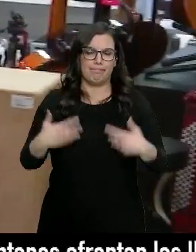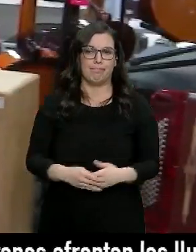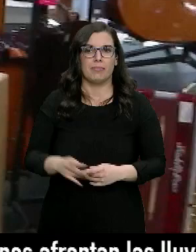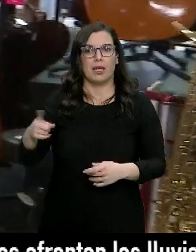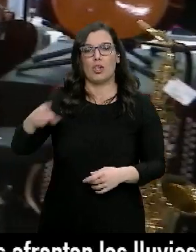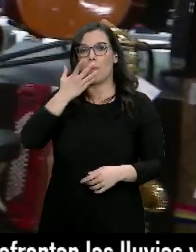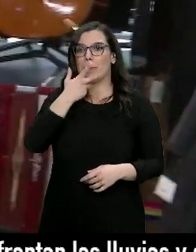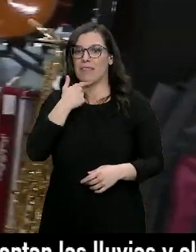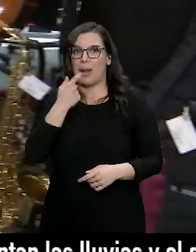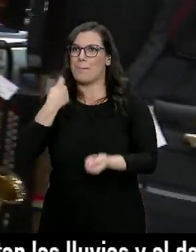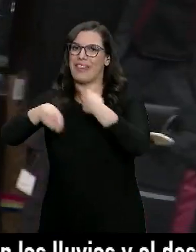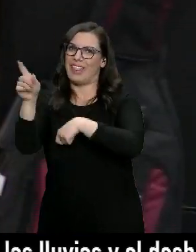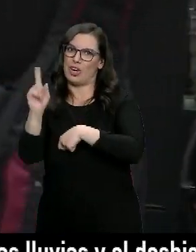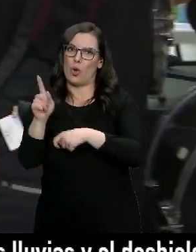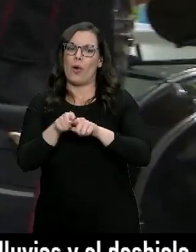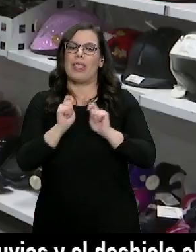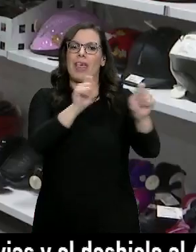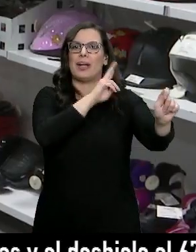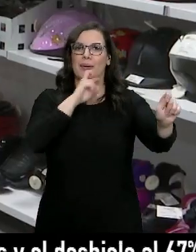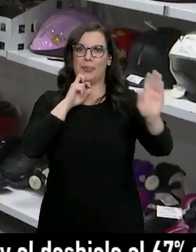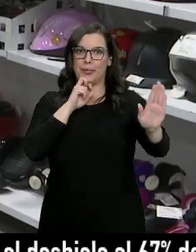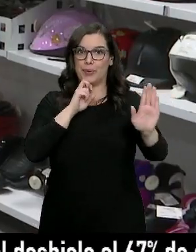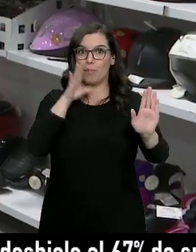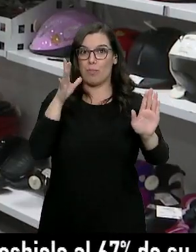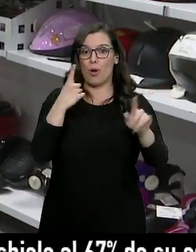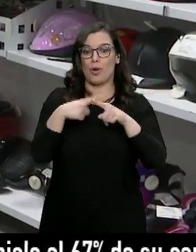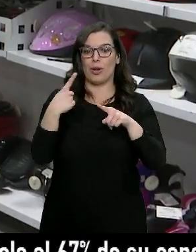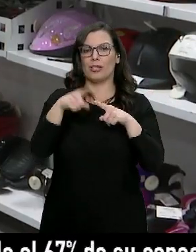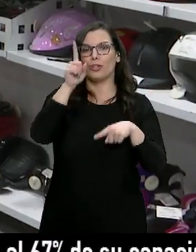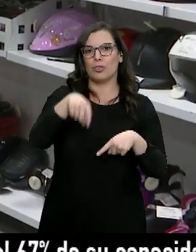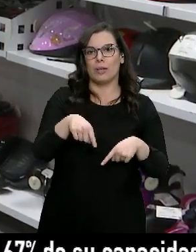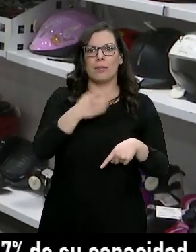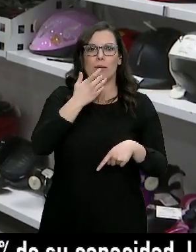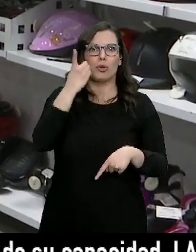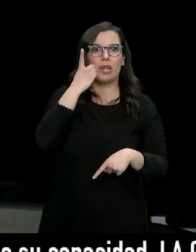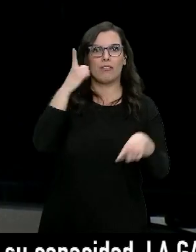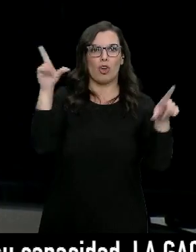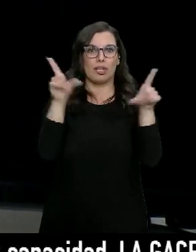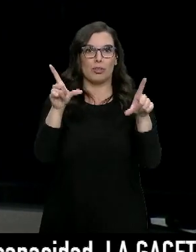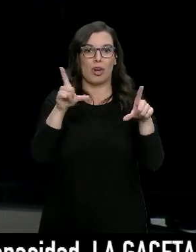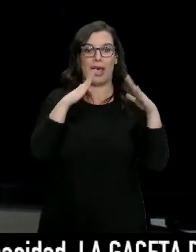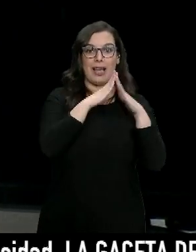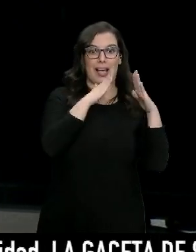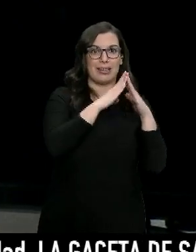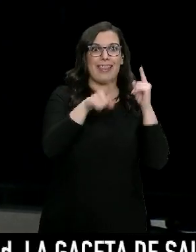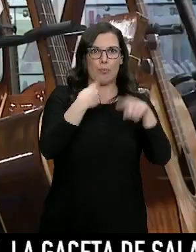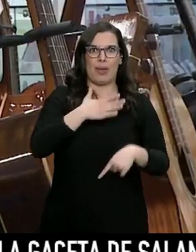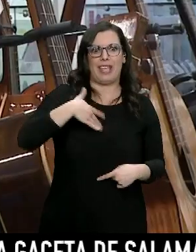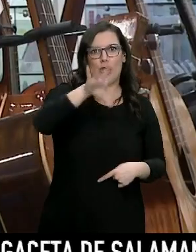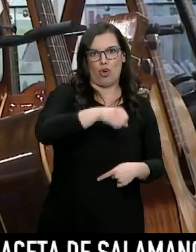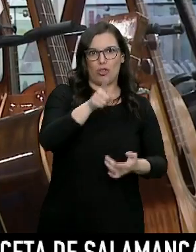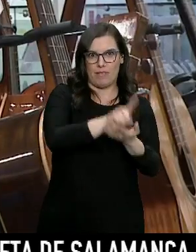Prefieren empeñar antes que vender, porque los objetos que llevan suelen ser también teléfonos o televisiones de casa que quieren recuperar.